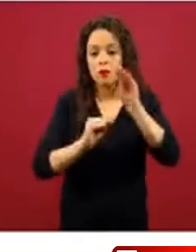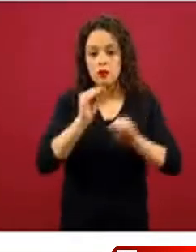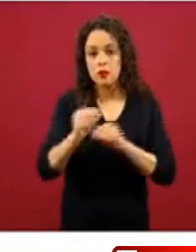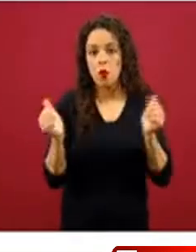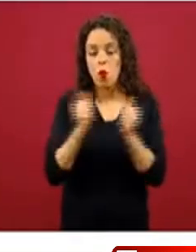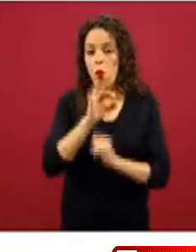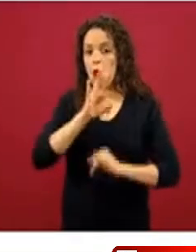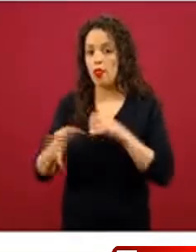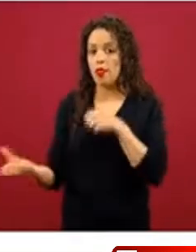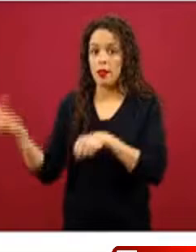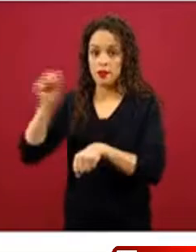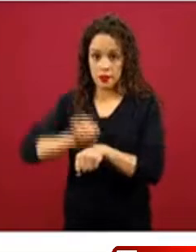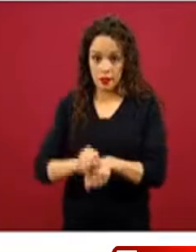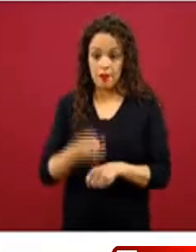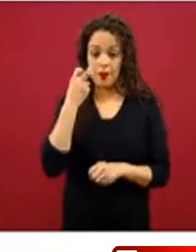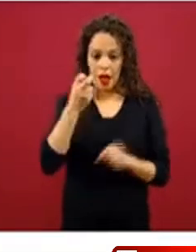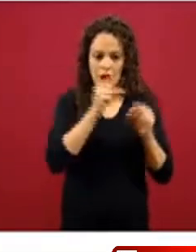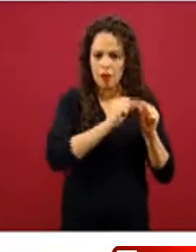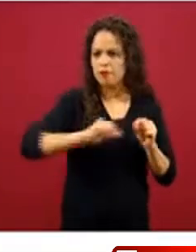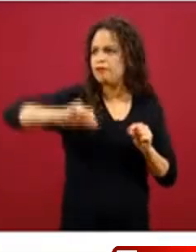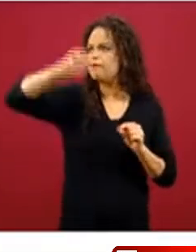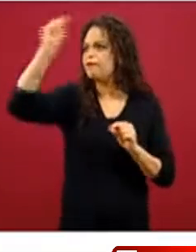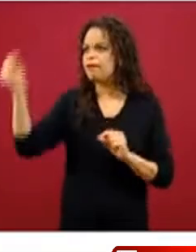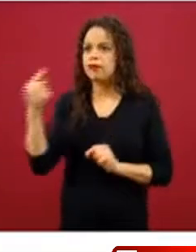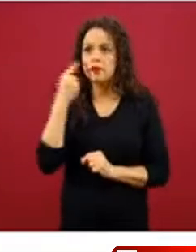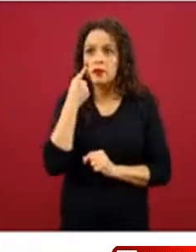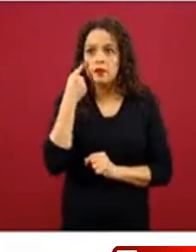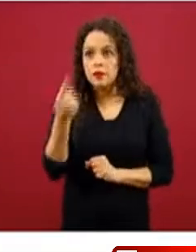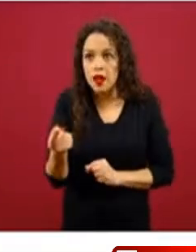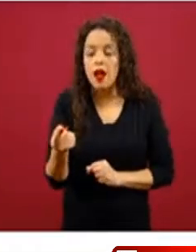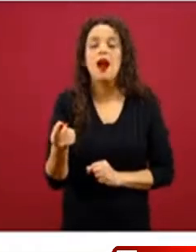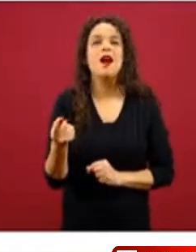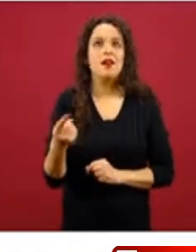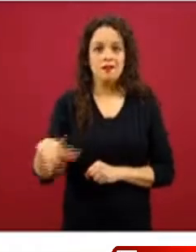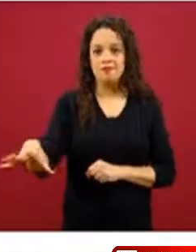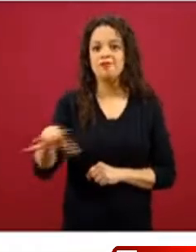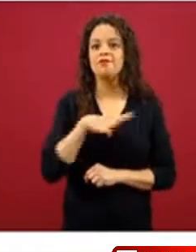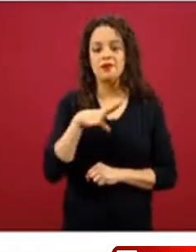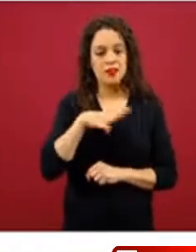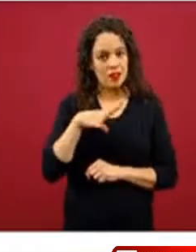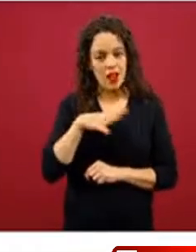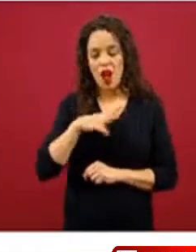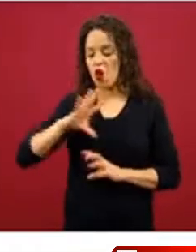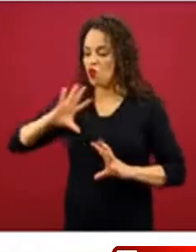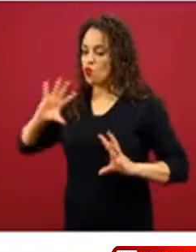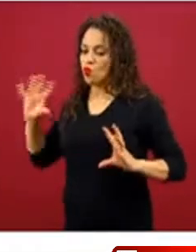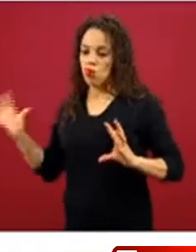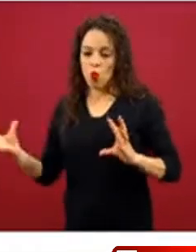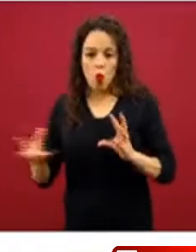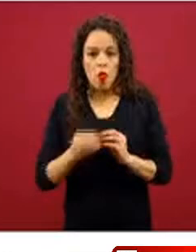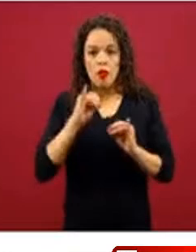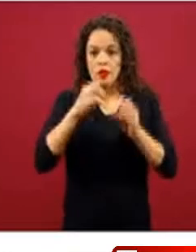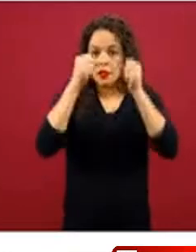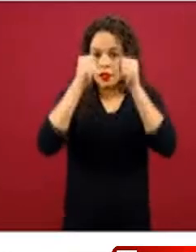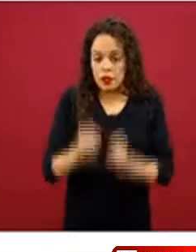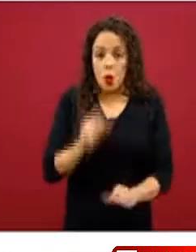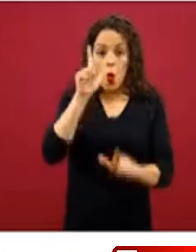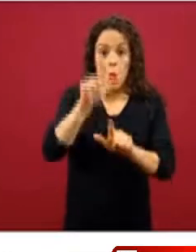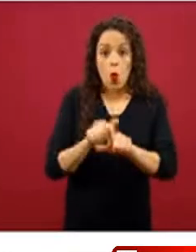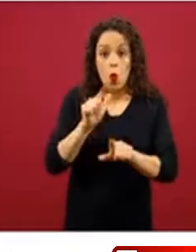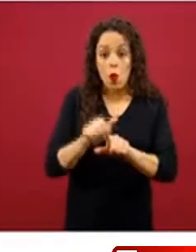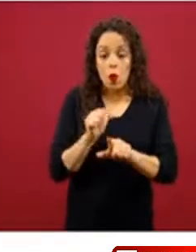pero entonces lo que hacemos en esta curva es conservamos todos los casos confirmados, todos los que están en color rojo se